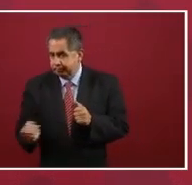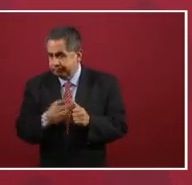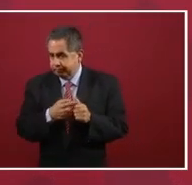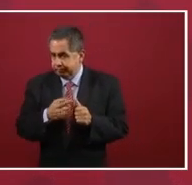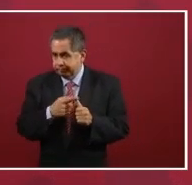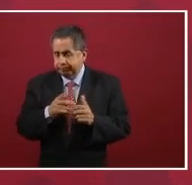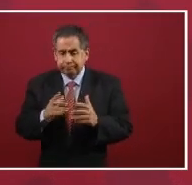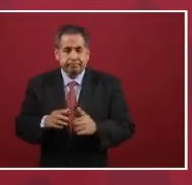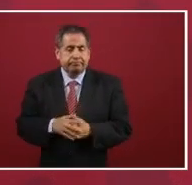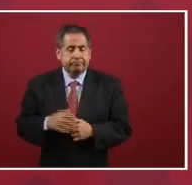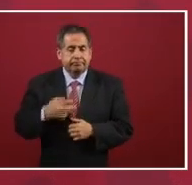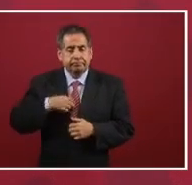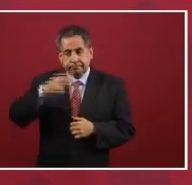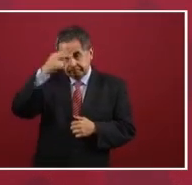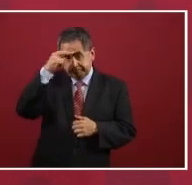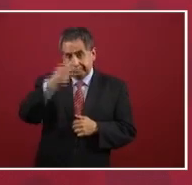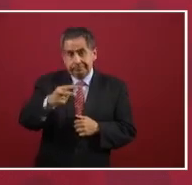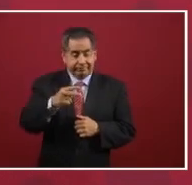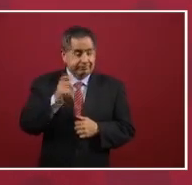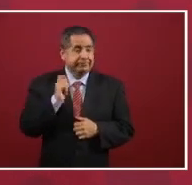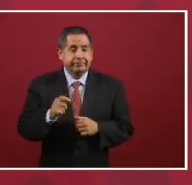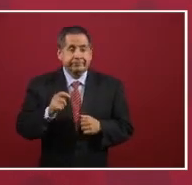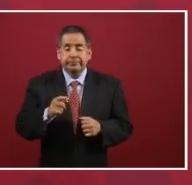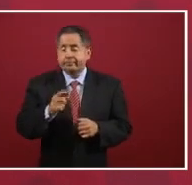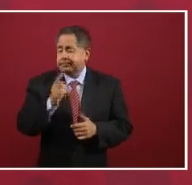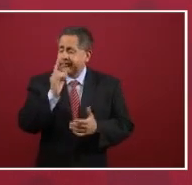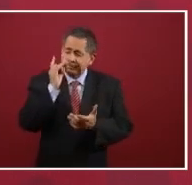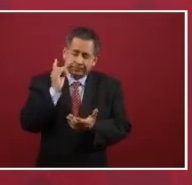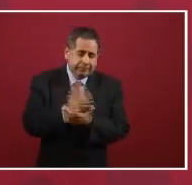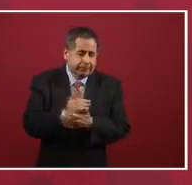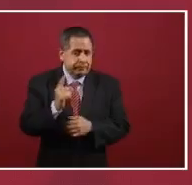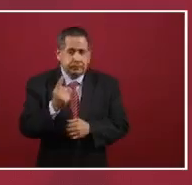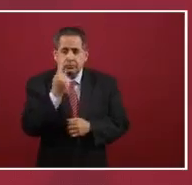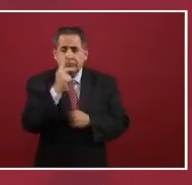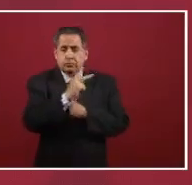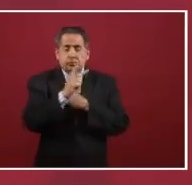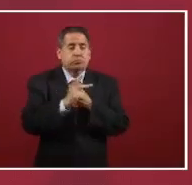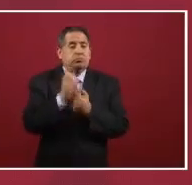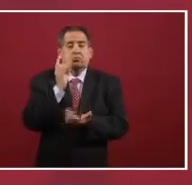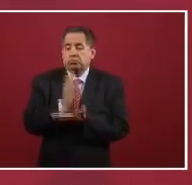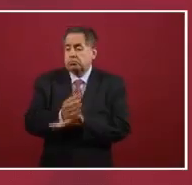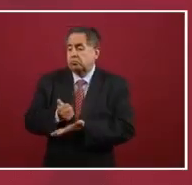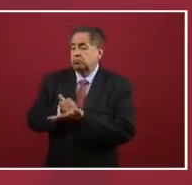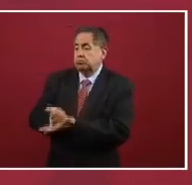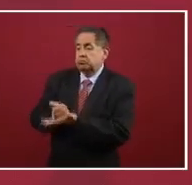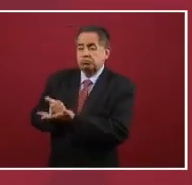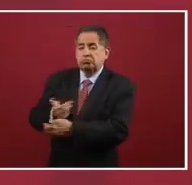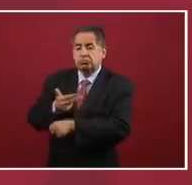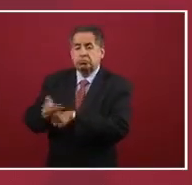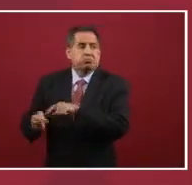que México es el único país ahorita que está ayudando a Honduras.